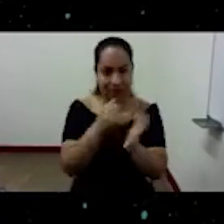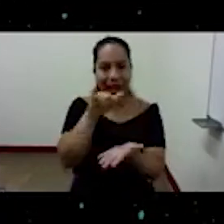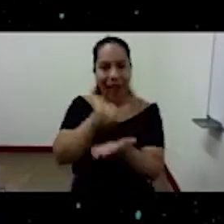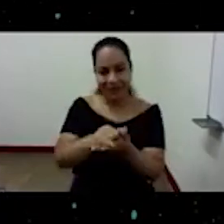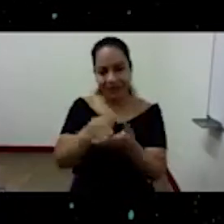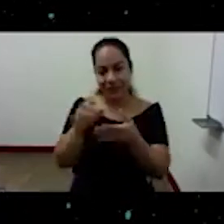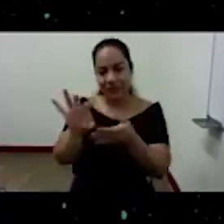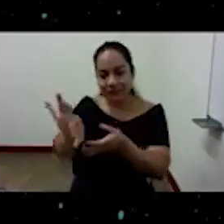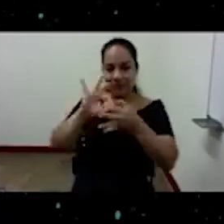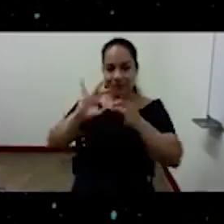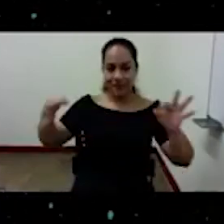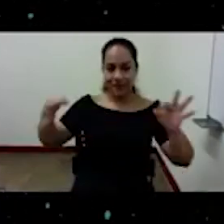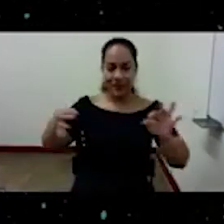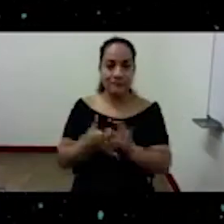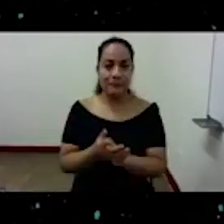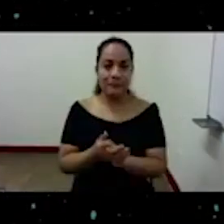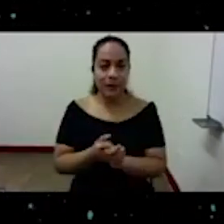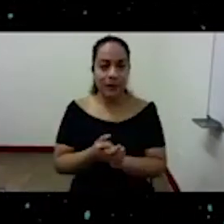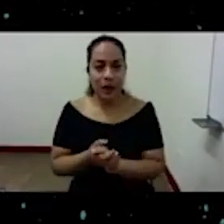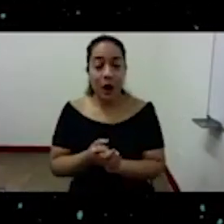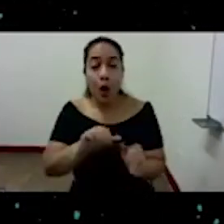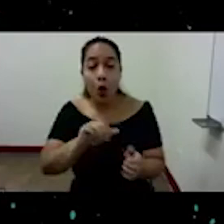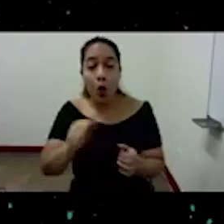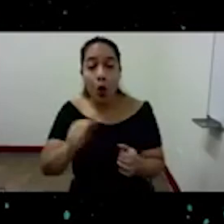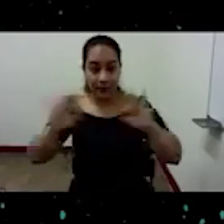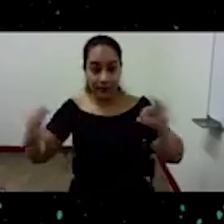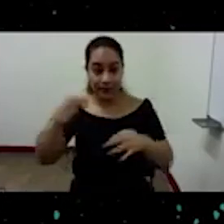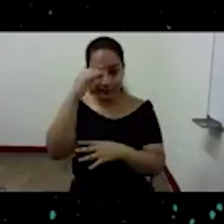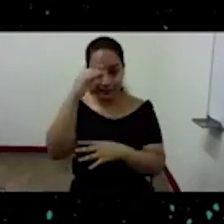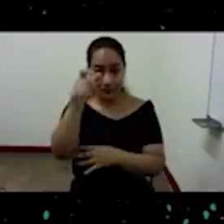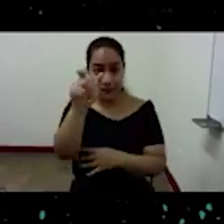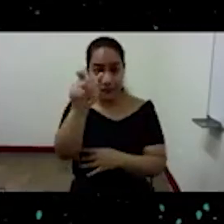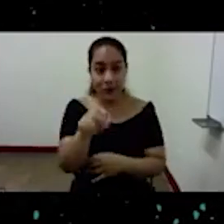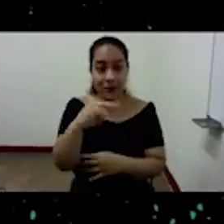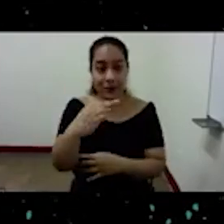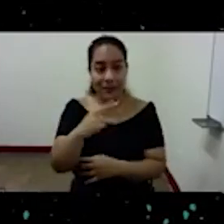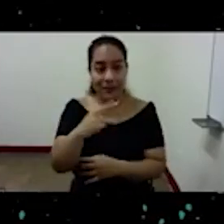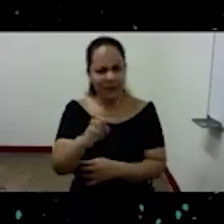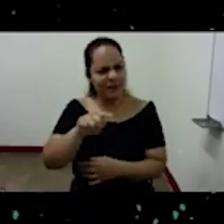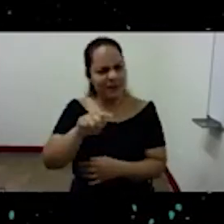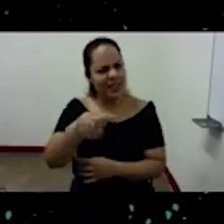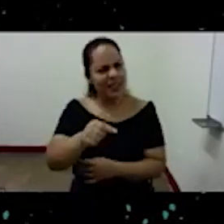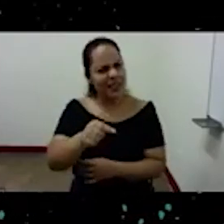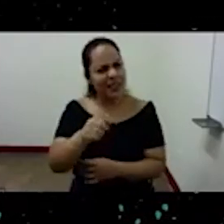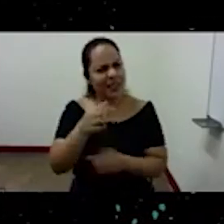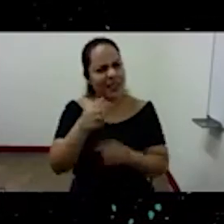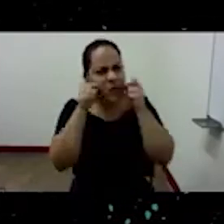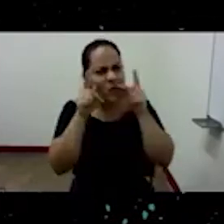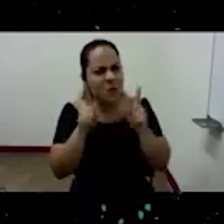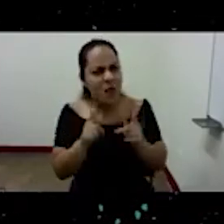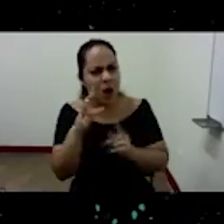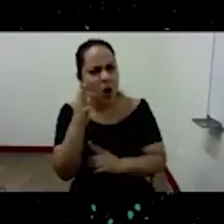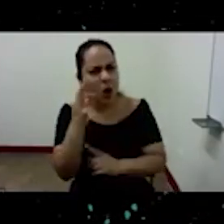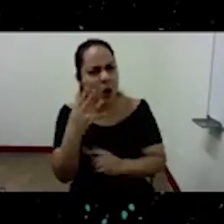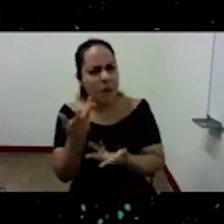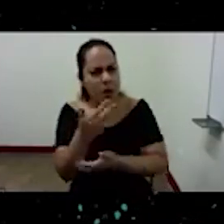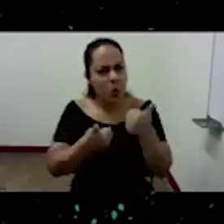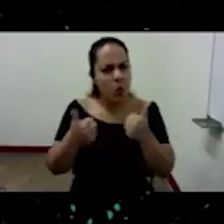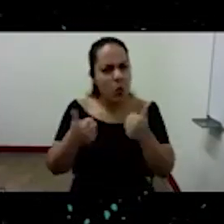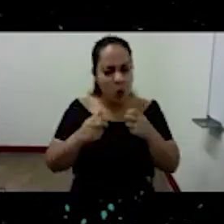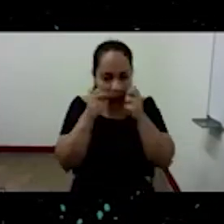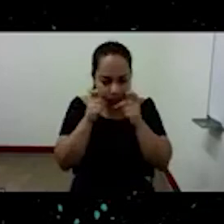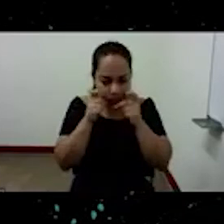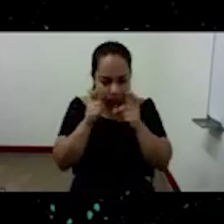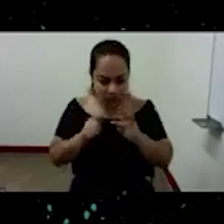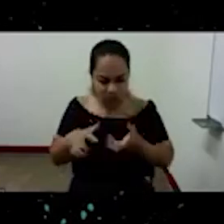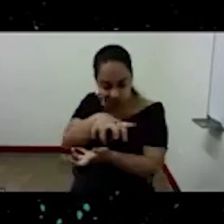Y una breve cita de Nietzsche que dice: ¿y qué es el hombre sino una disonancia hecha carne?